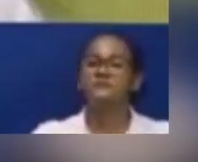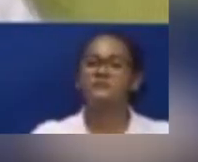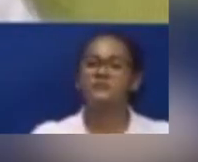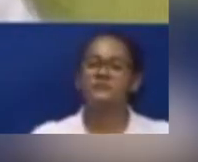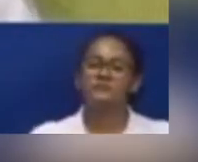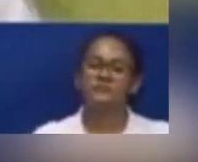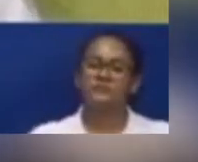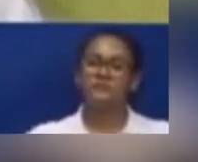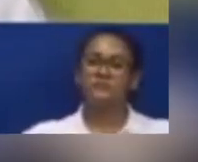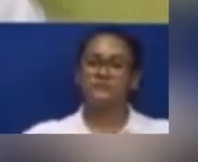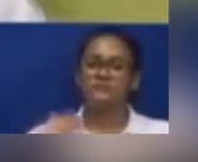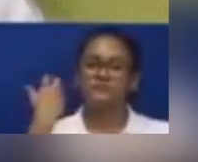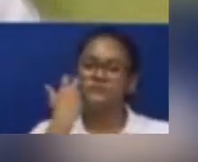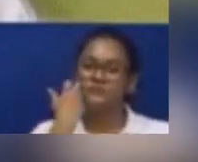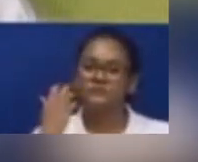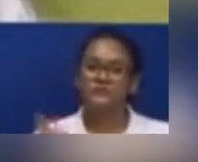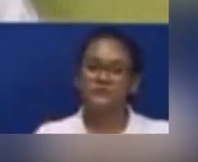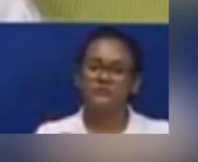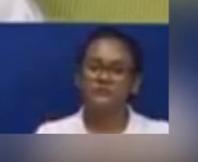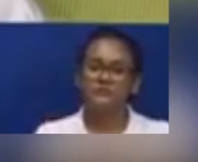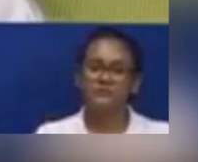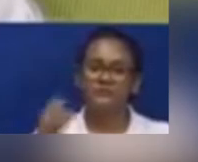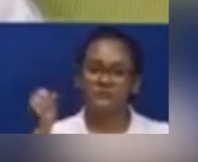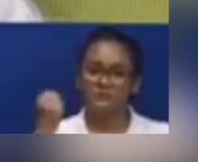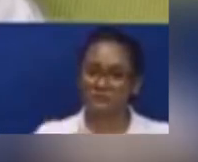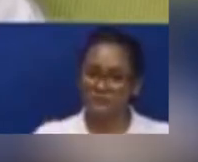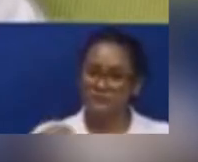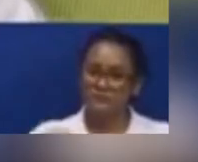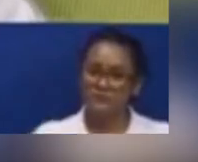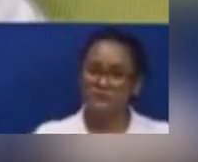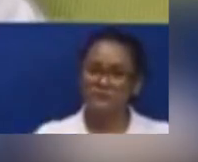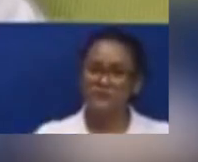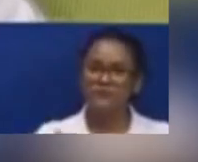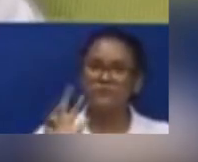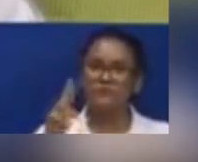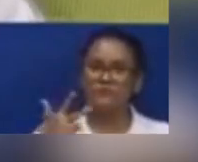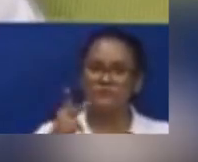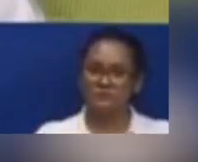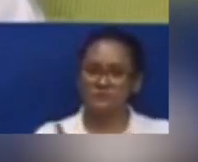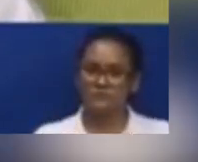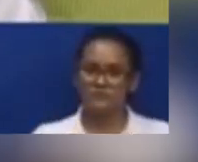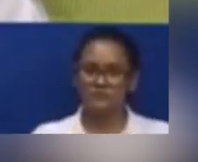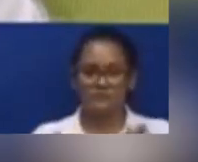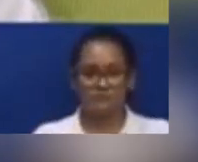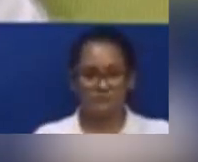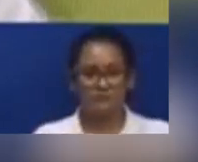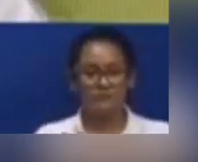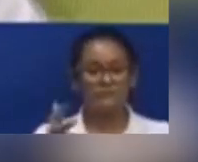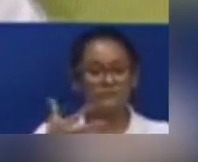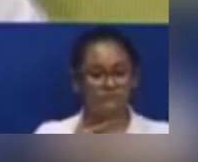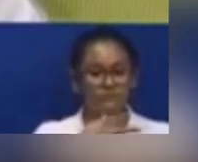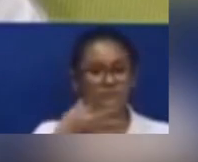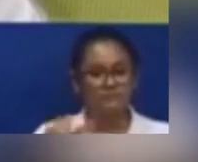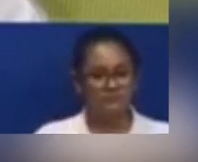pulmonares crónicas. En la presente semana hubo 8 fallecidos atribuibles a COVID-19 y se presentaron